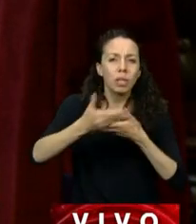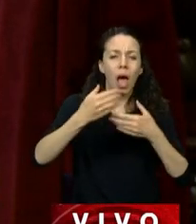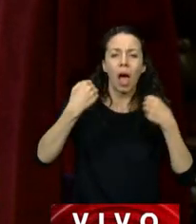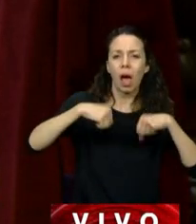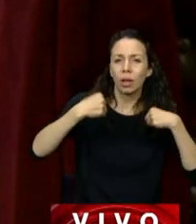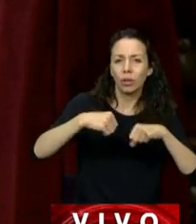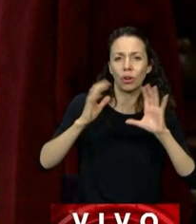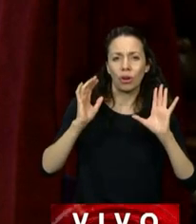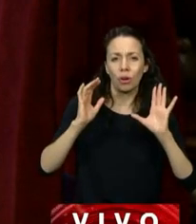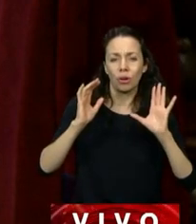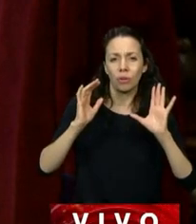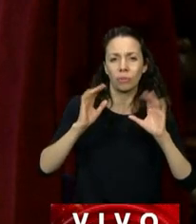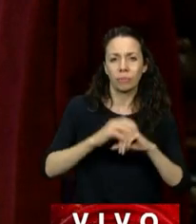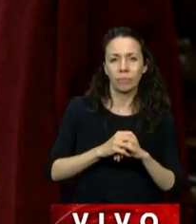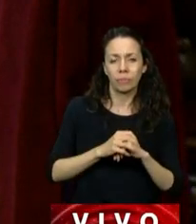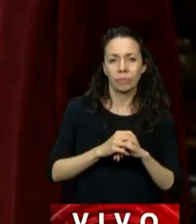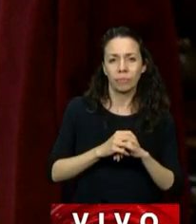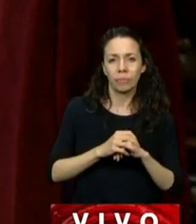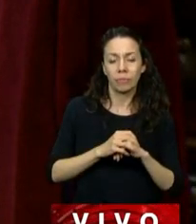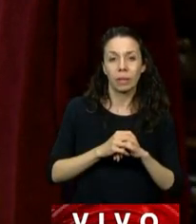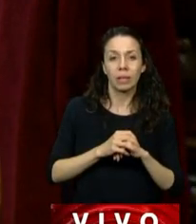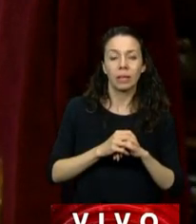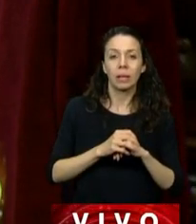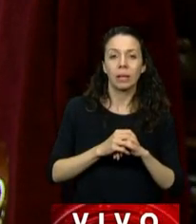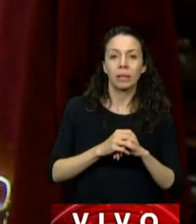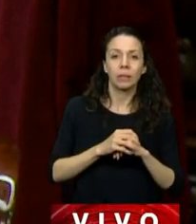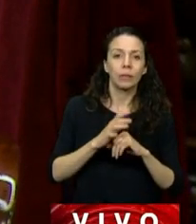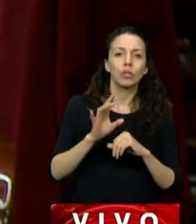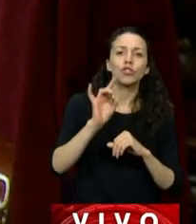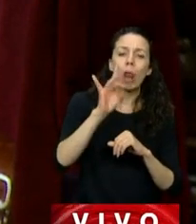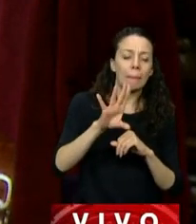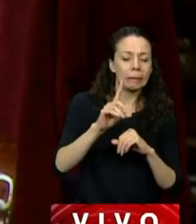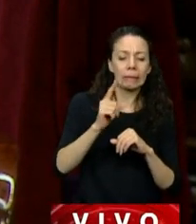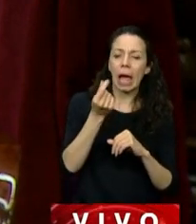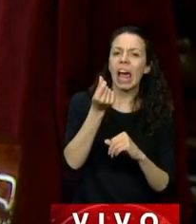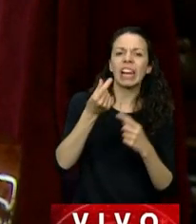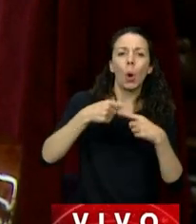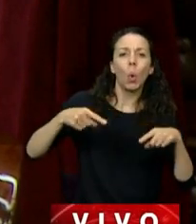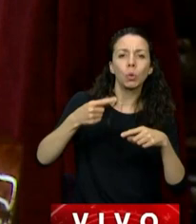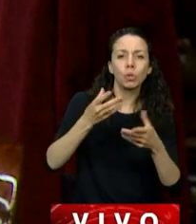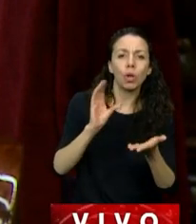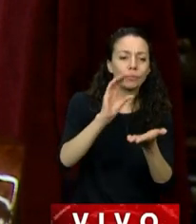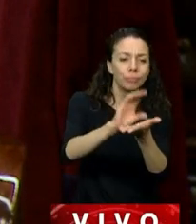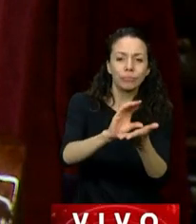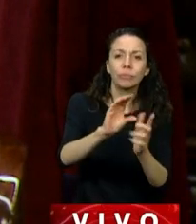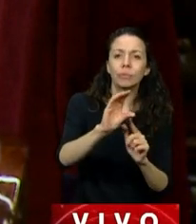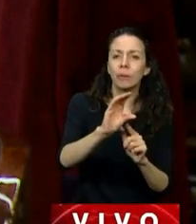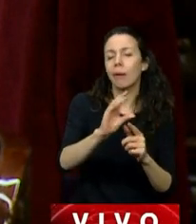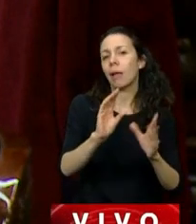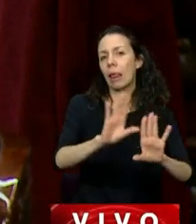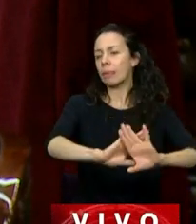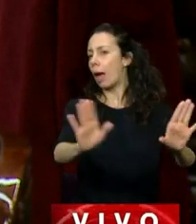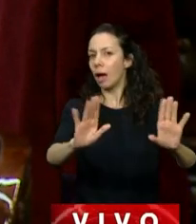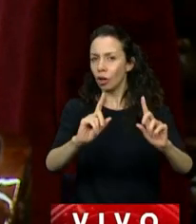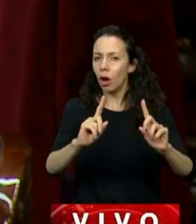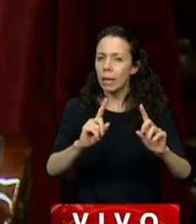es tan solo, señor presidente, de asignar recursos, sino cómo asignamos estos criterios. Y le quiero